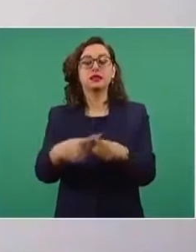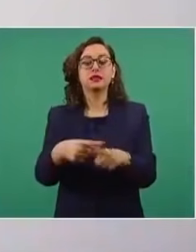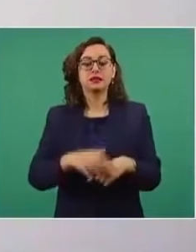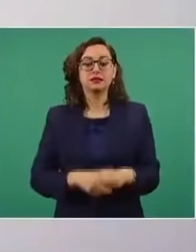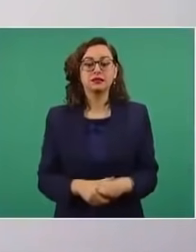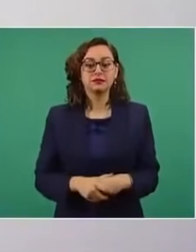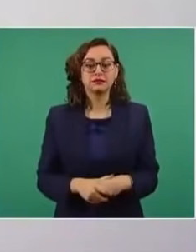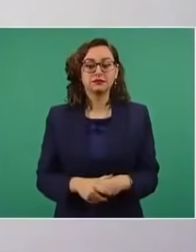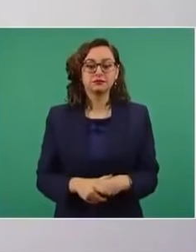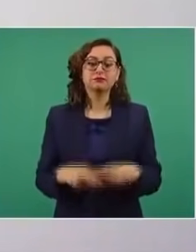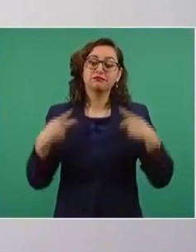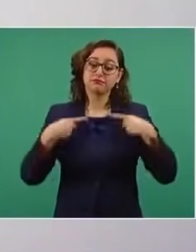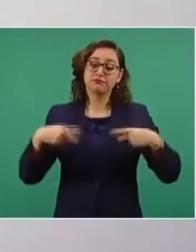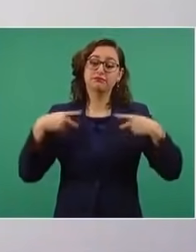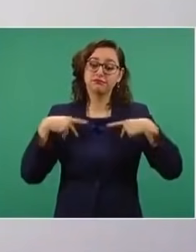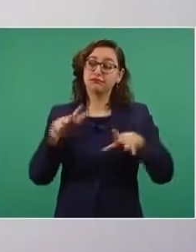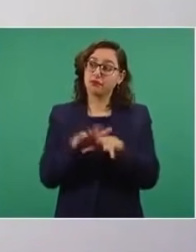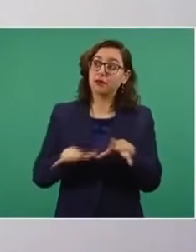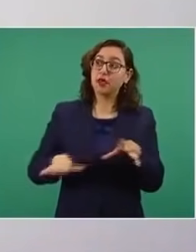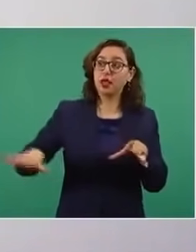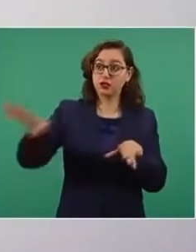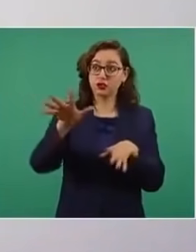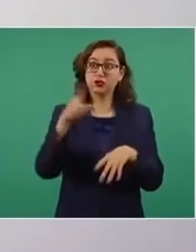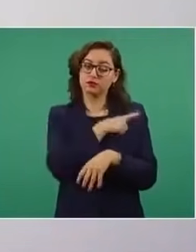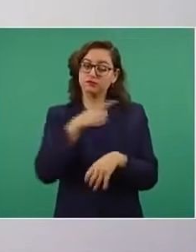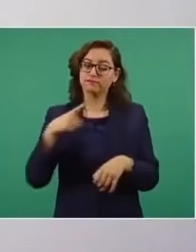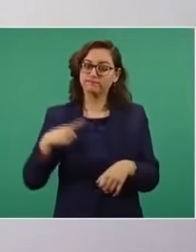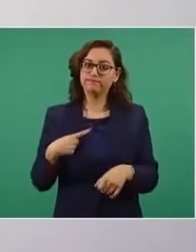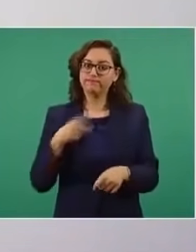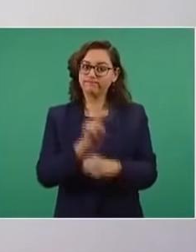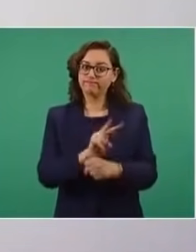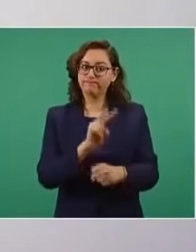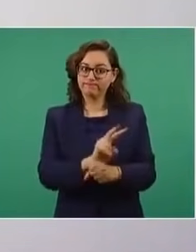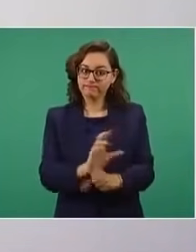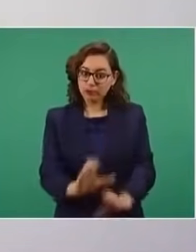un consejero o del INE.